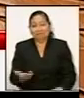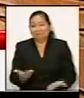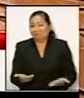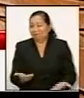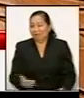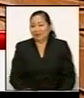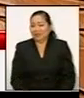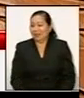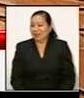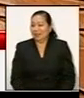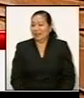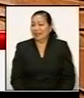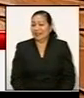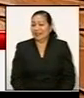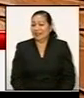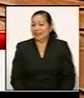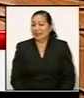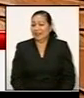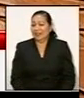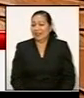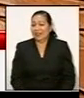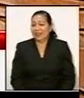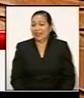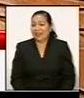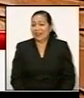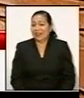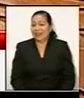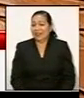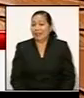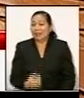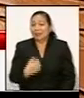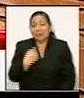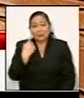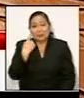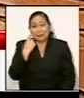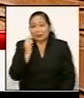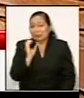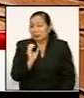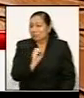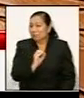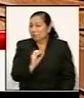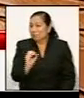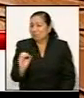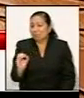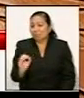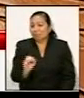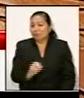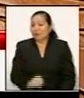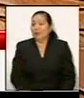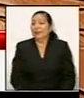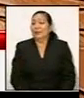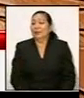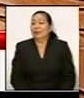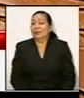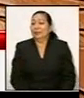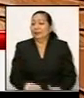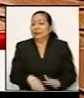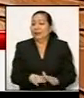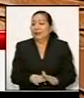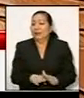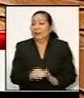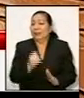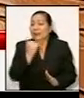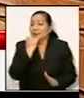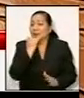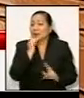tan tan detallado digamos no el más loco no conozco porque digamos el contigo digamos de los